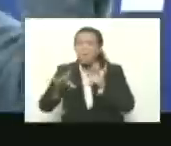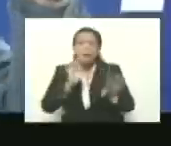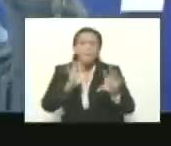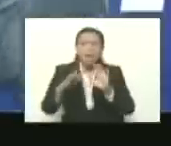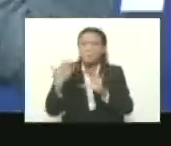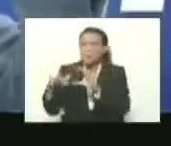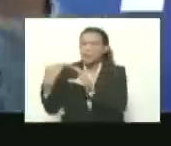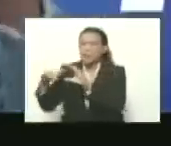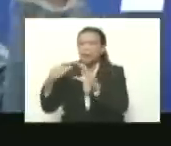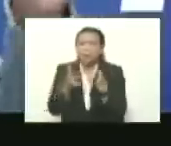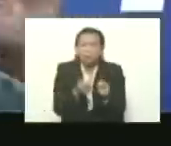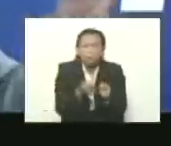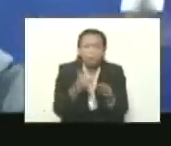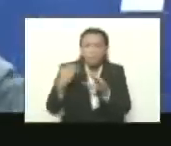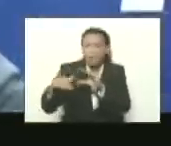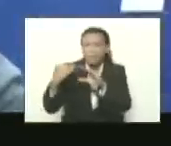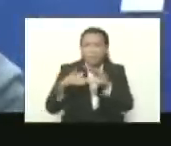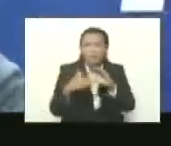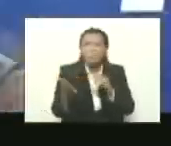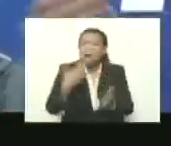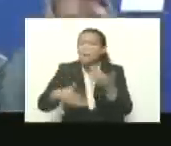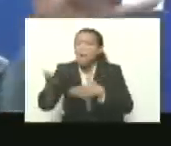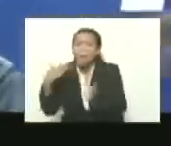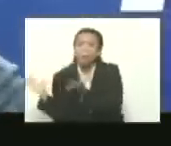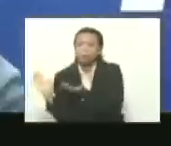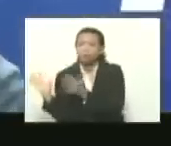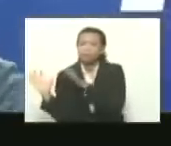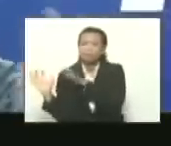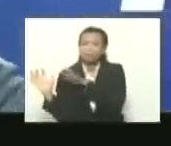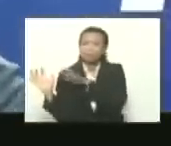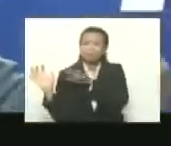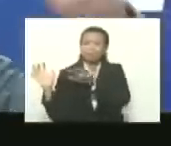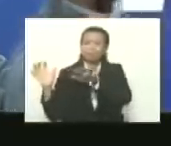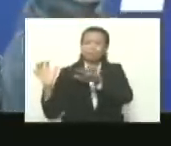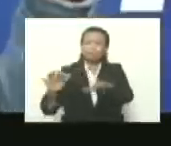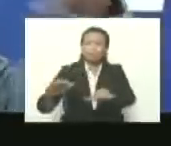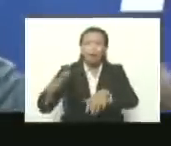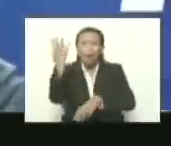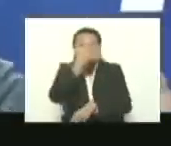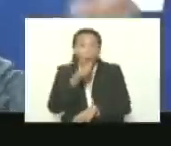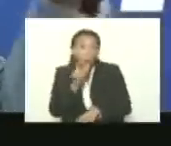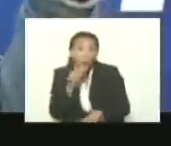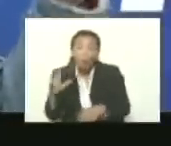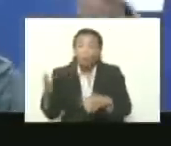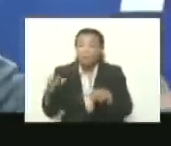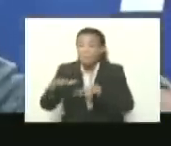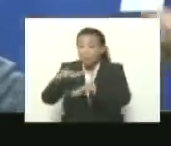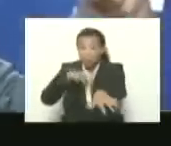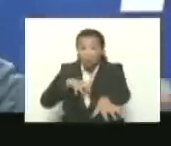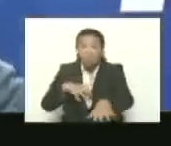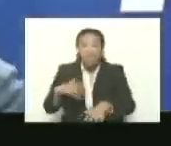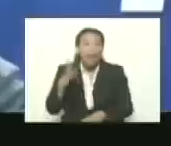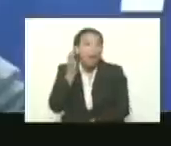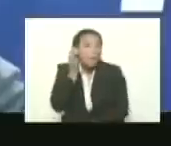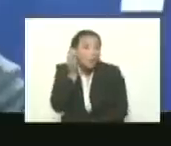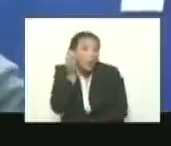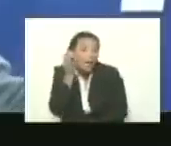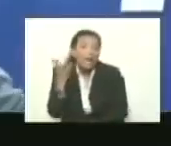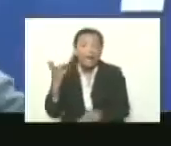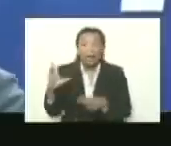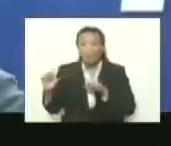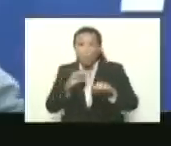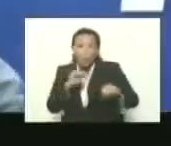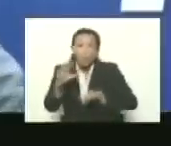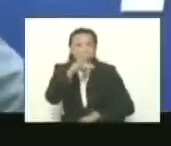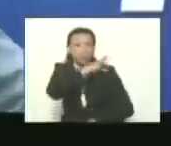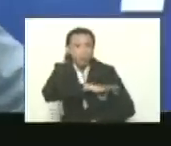Matica, vámonos para el topo, vámonos para el topo, vámonos para el topo. Todo el mundo se movilizó, jóvenes, la juventud, las mujeres, los